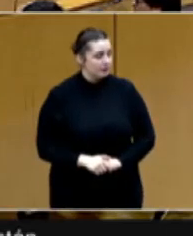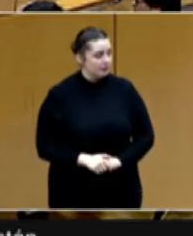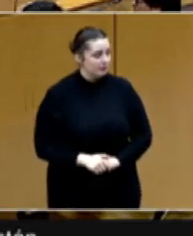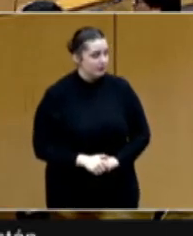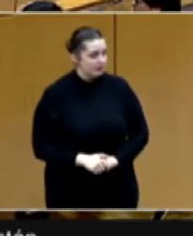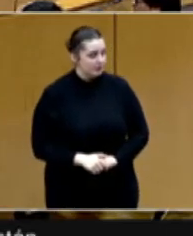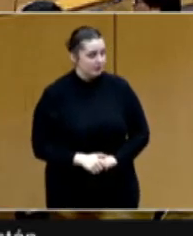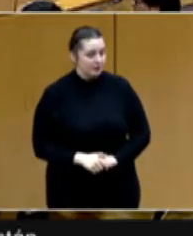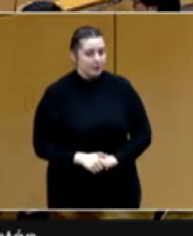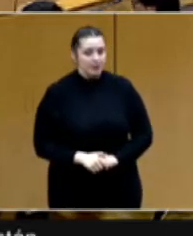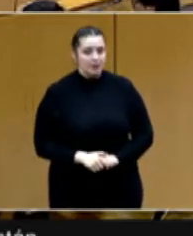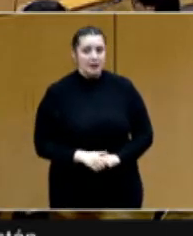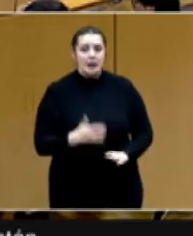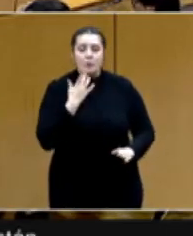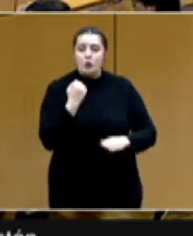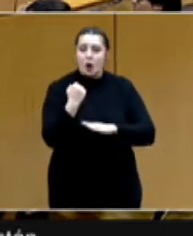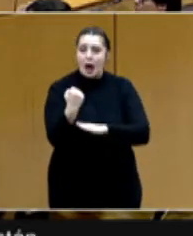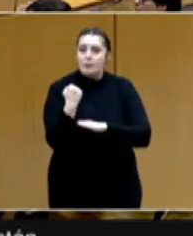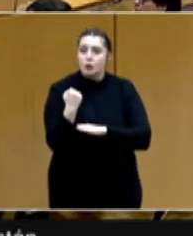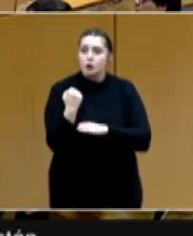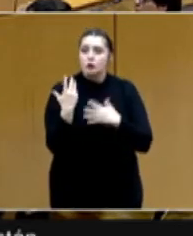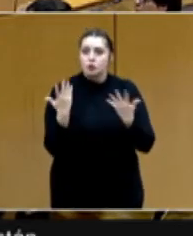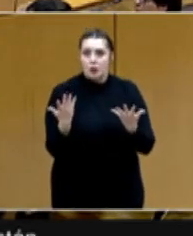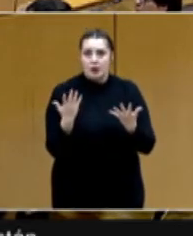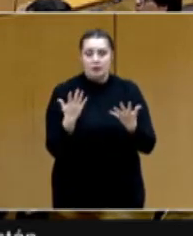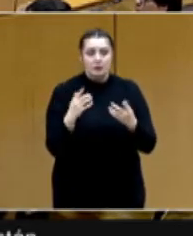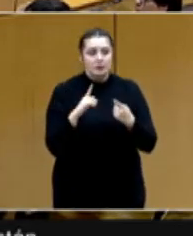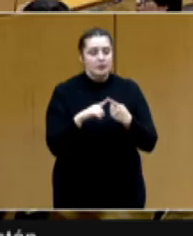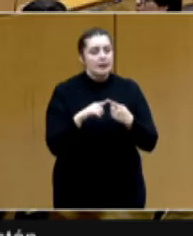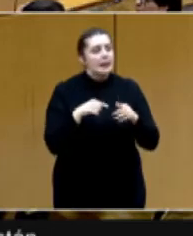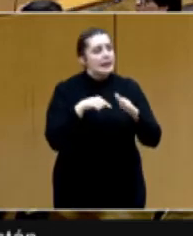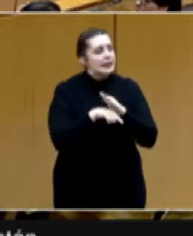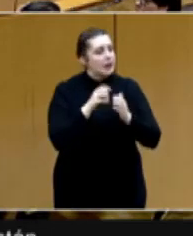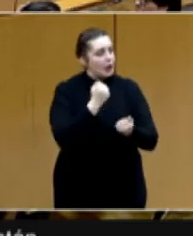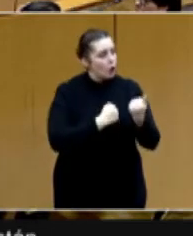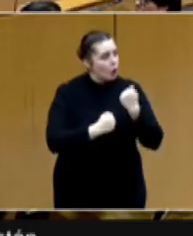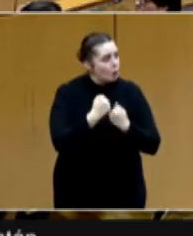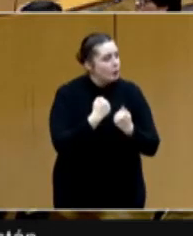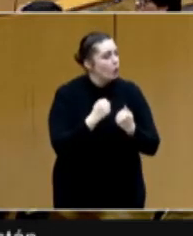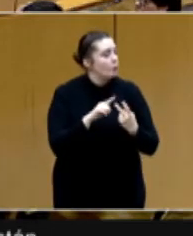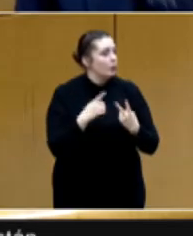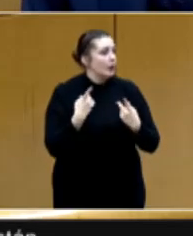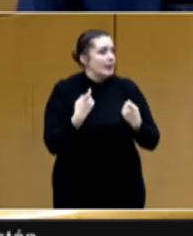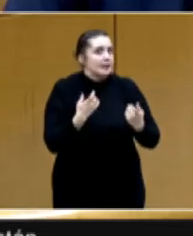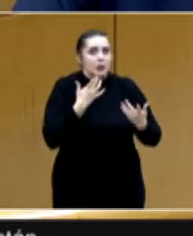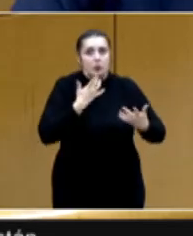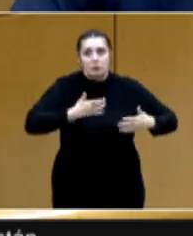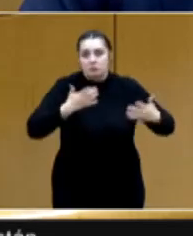Pues yo los apoyos que por ejemplo los que tengo yo son en el ámbito económico donde yo necesito